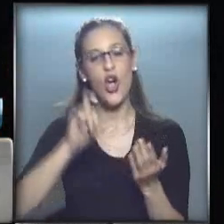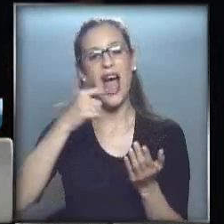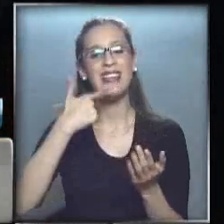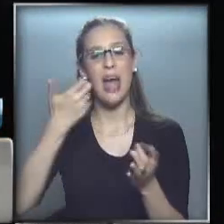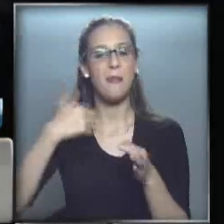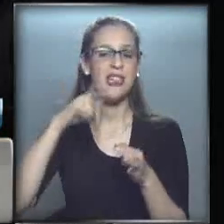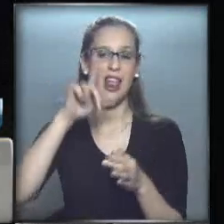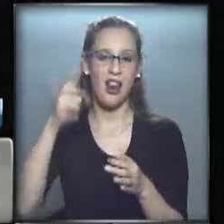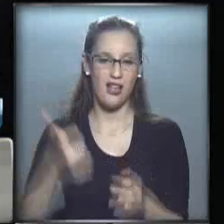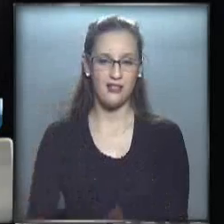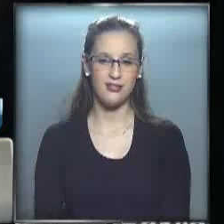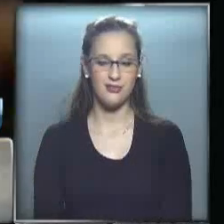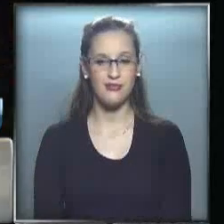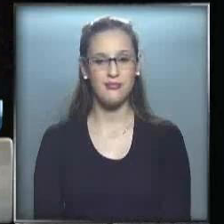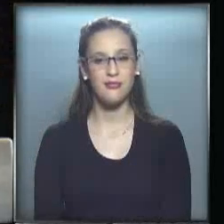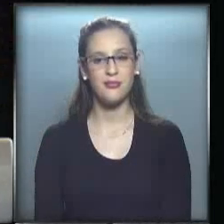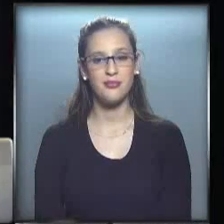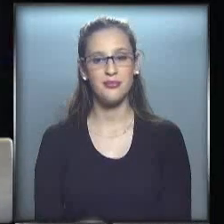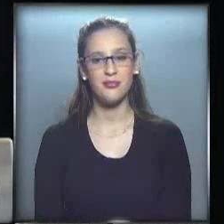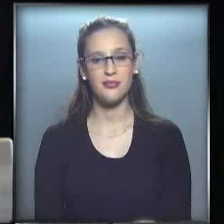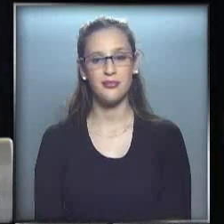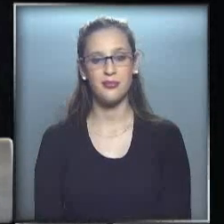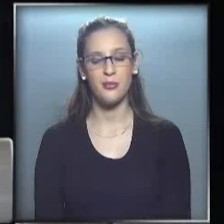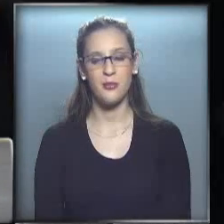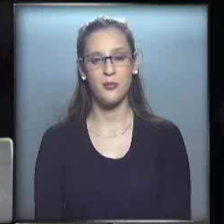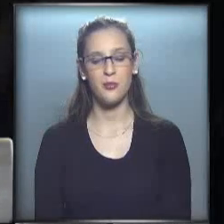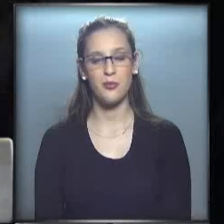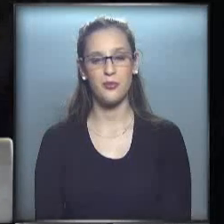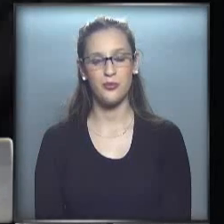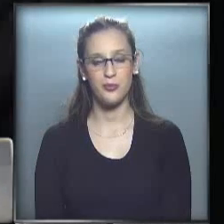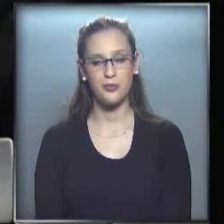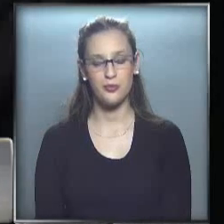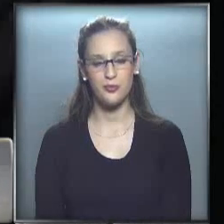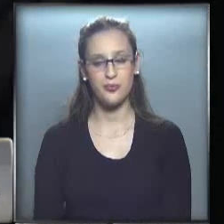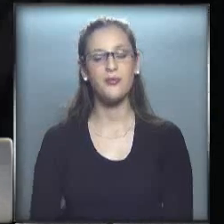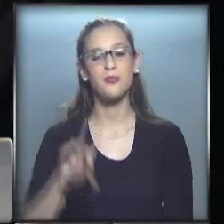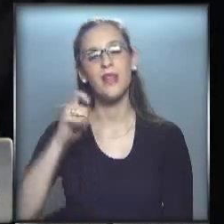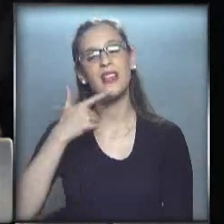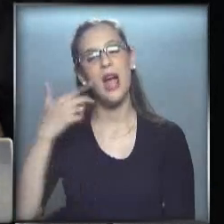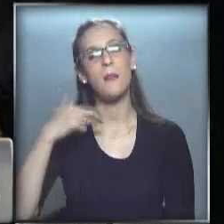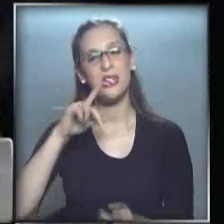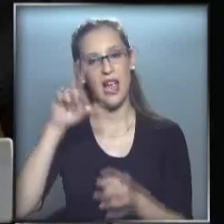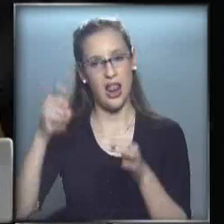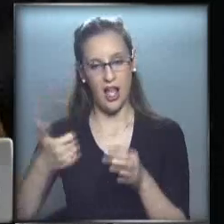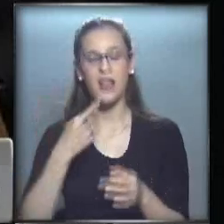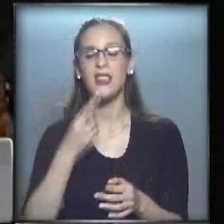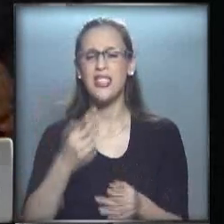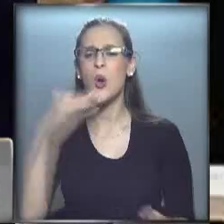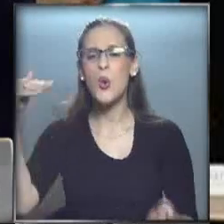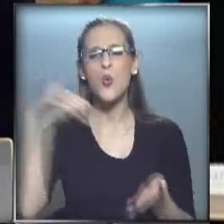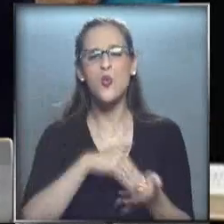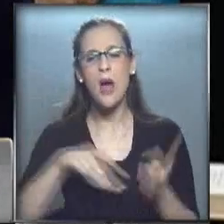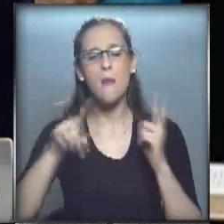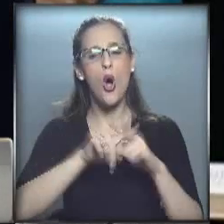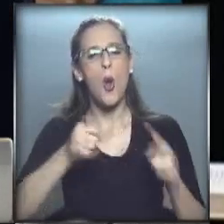Casamiquela. Ingeniero agrónomo Carlos Horacio Casamiquela, juráis por la